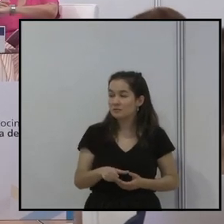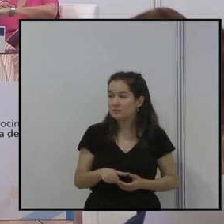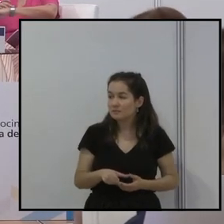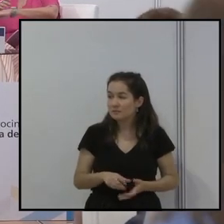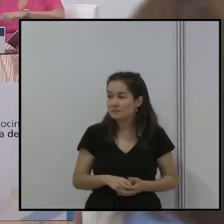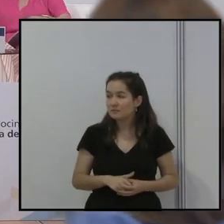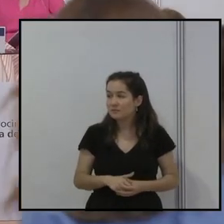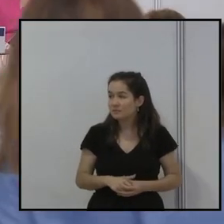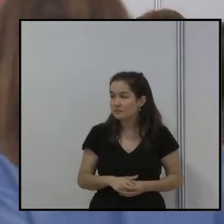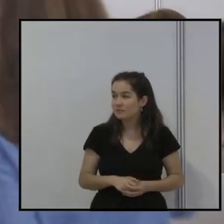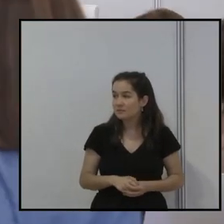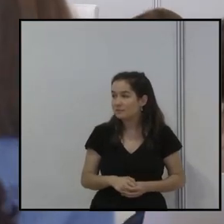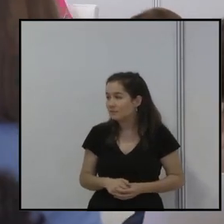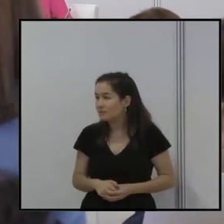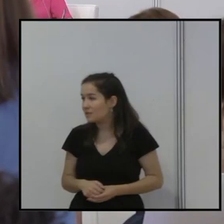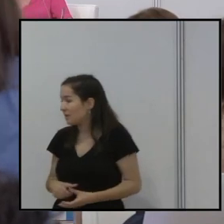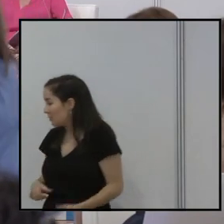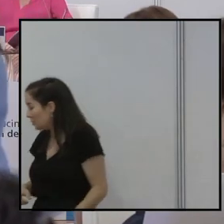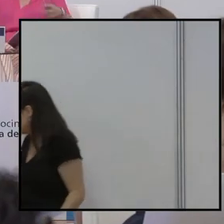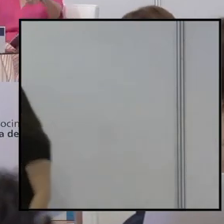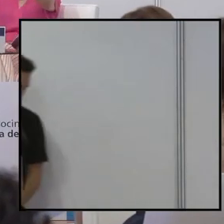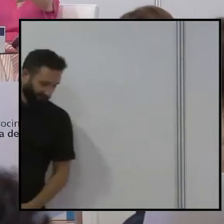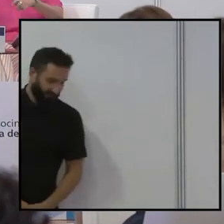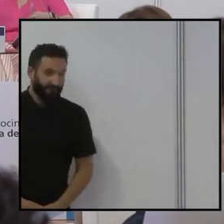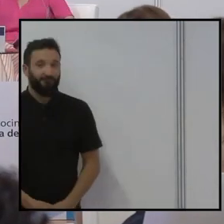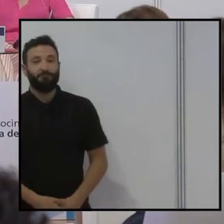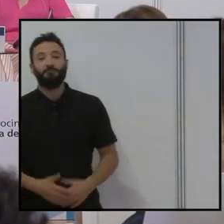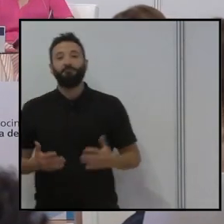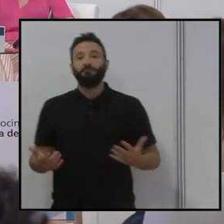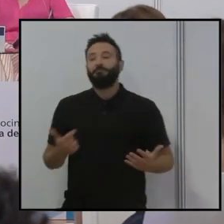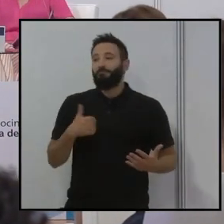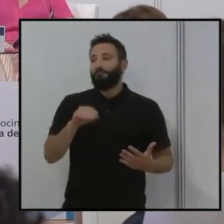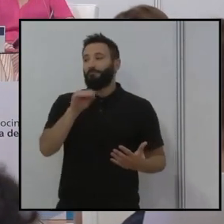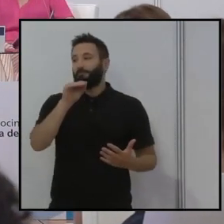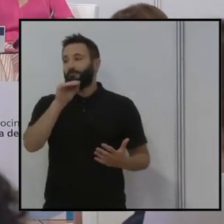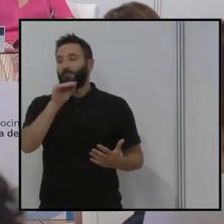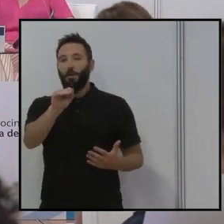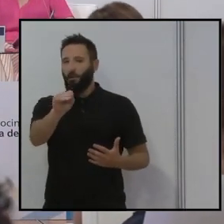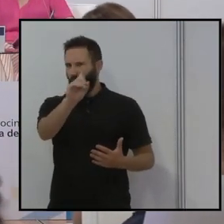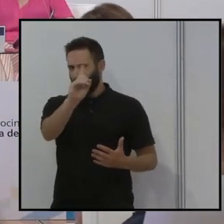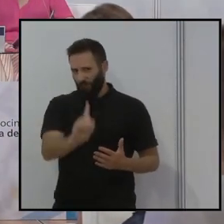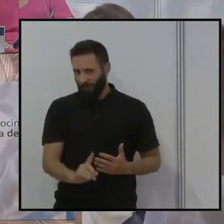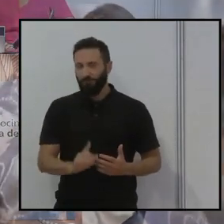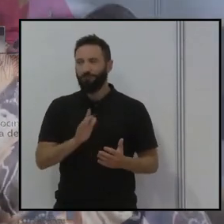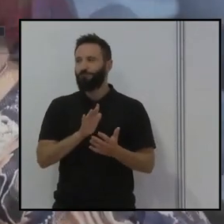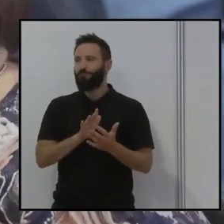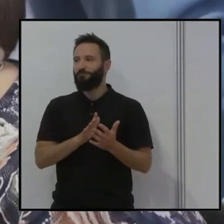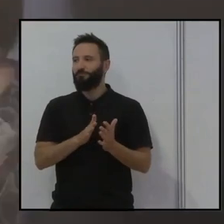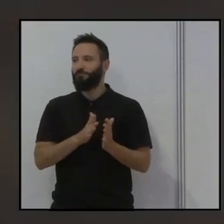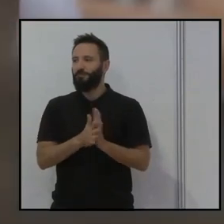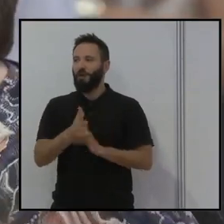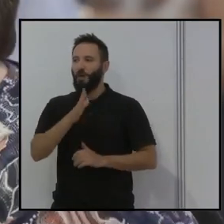Sí, pues no es una pregunta, sino... Ah, gracias. No una pregunta, sino un comentario, porque